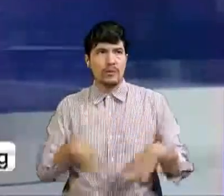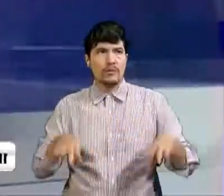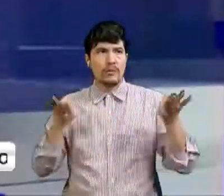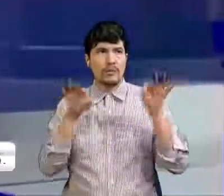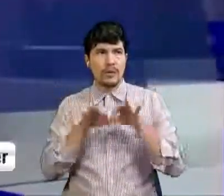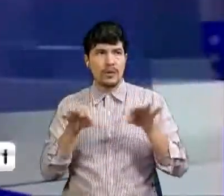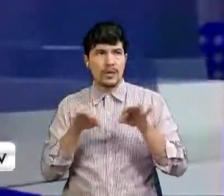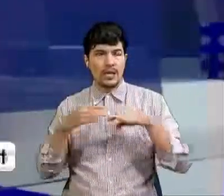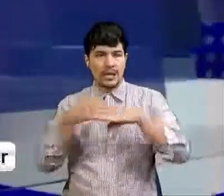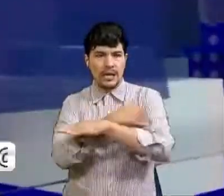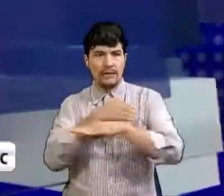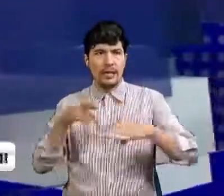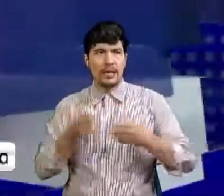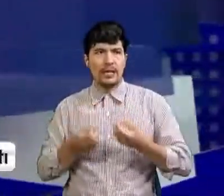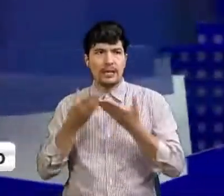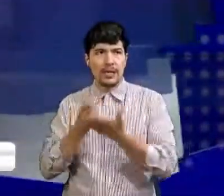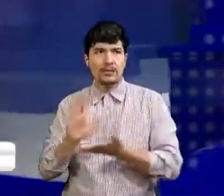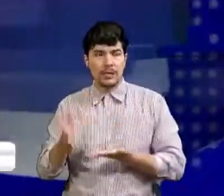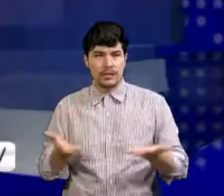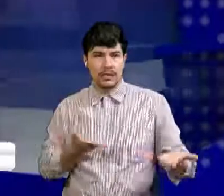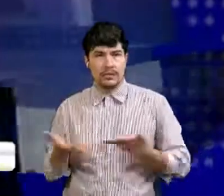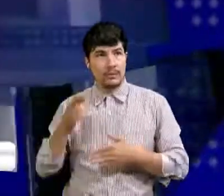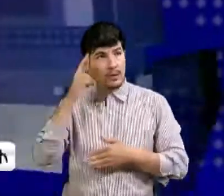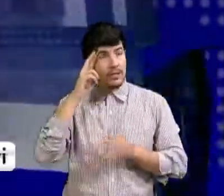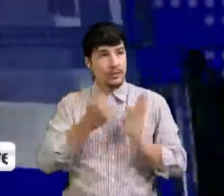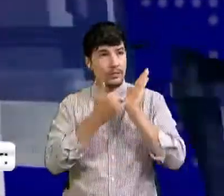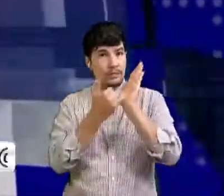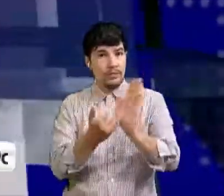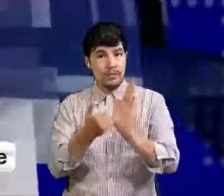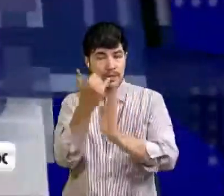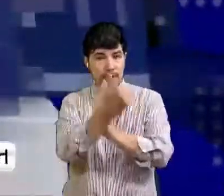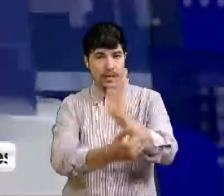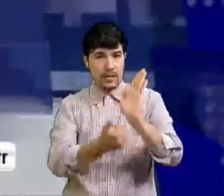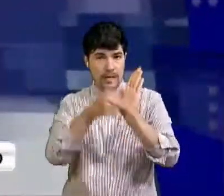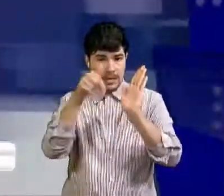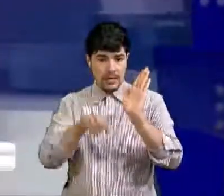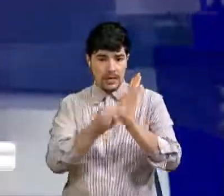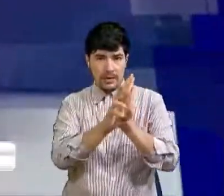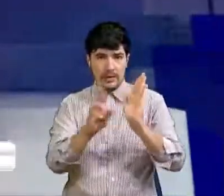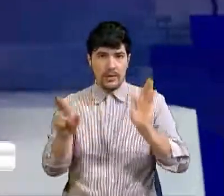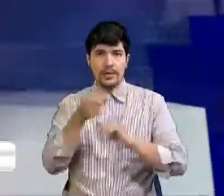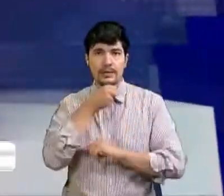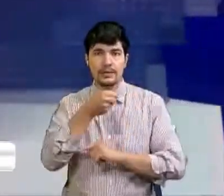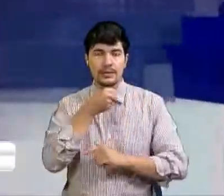de la capital santanderiana ofrecen sus servicios. Esta es la imagen del día en Oriente Noticias.